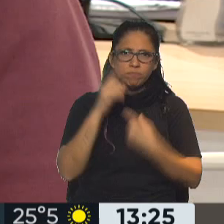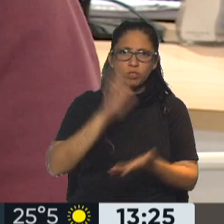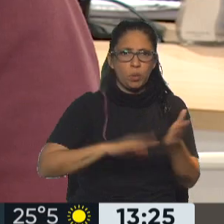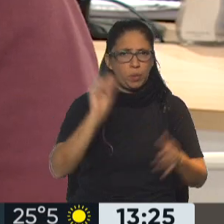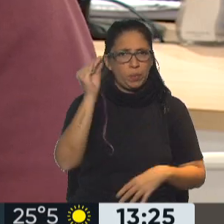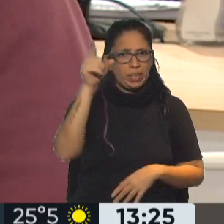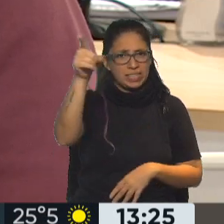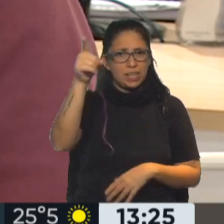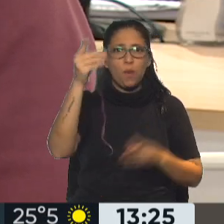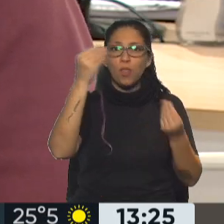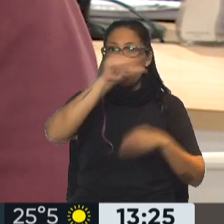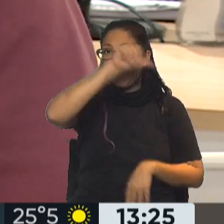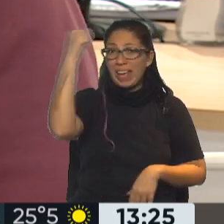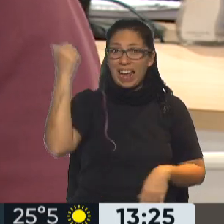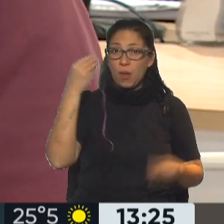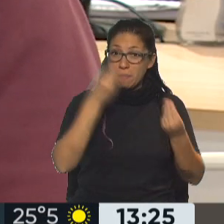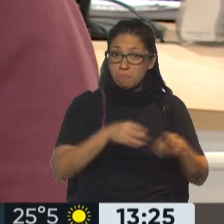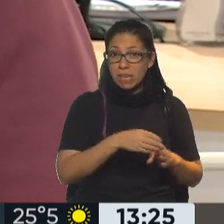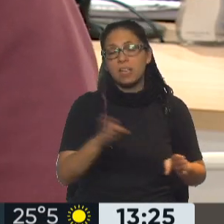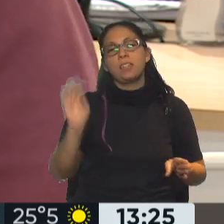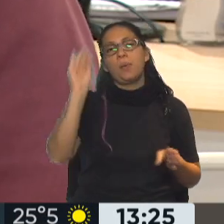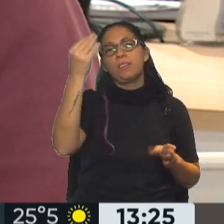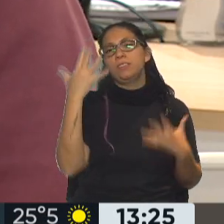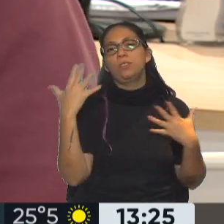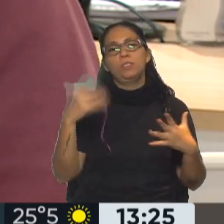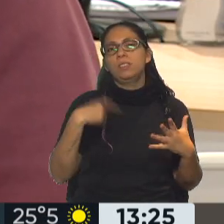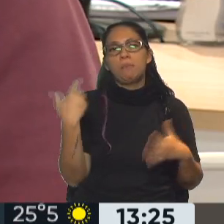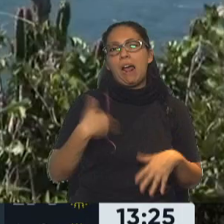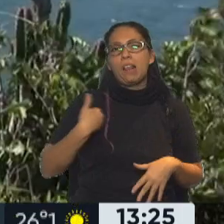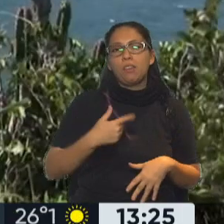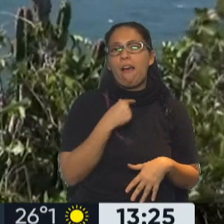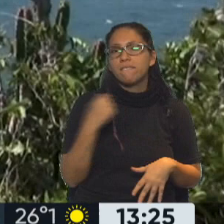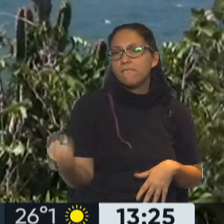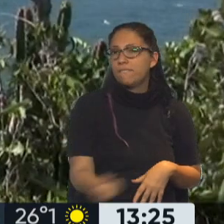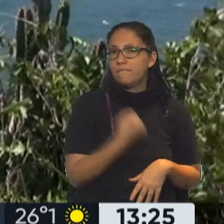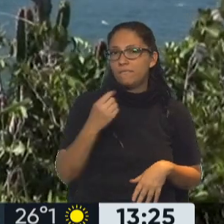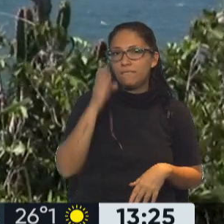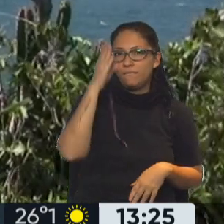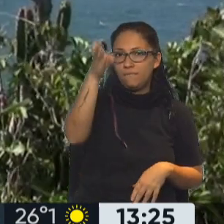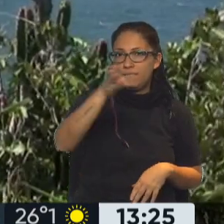que nada cuando empieza el verano Brasil es un destino para los argentinos muy muy requeridos